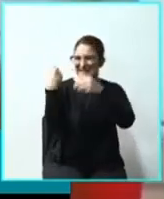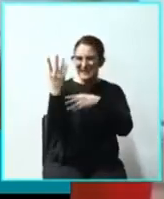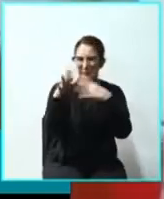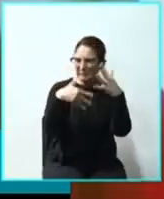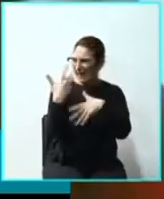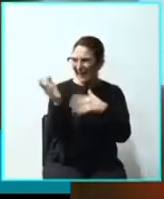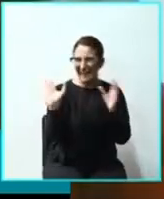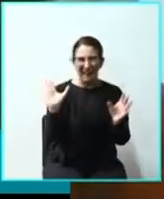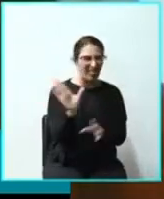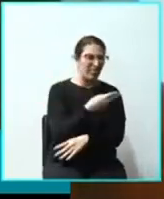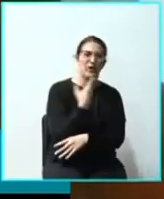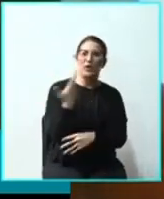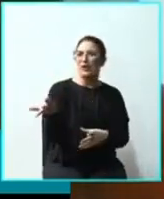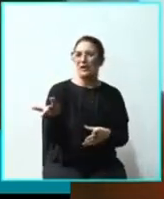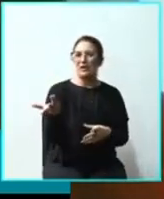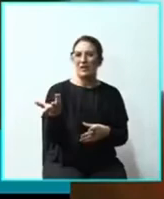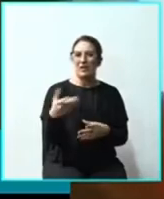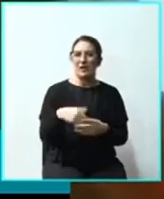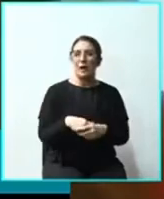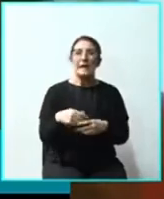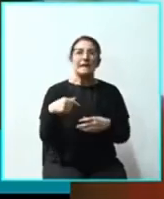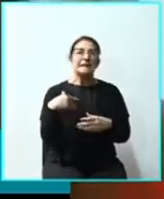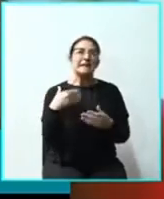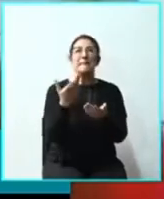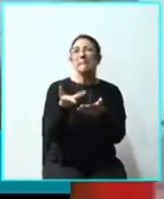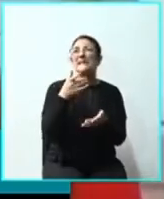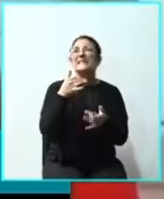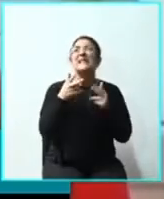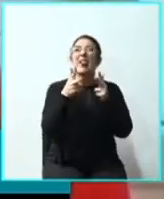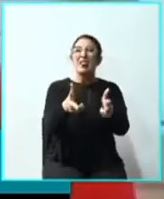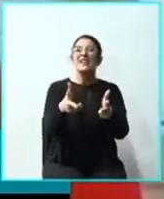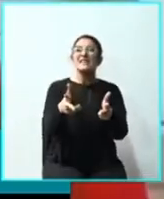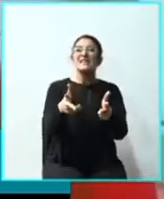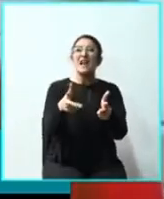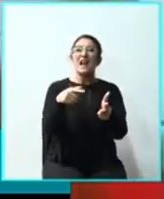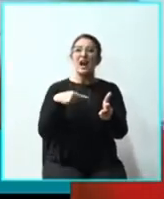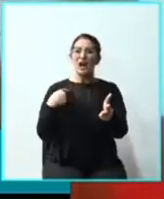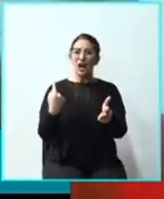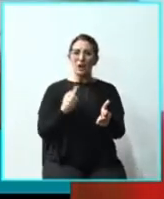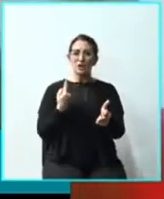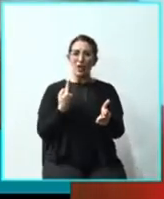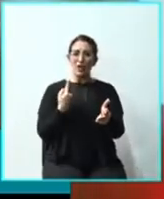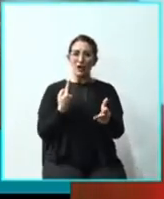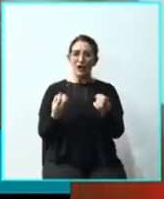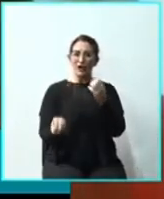se confunde todo. Se plantea que nosotros creamos